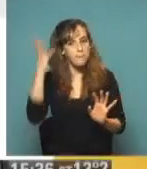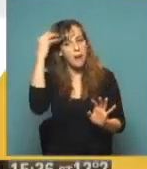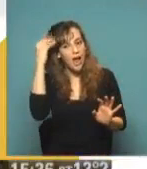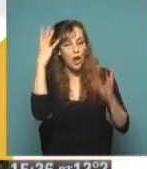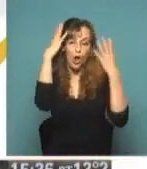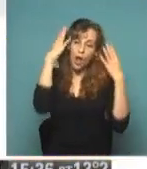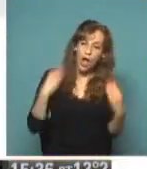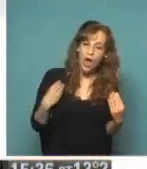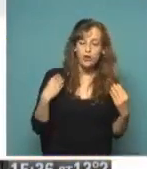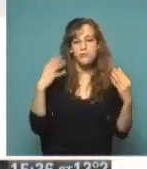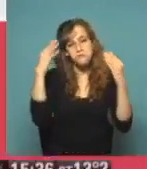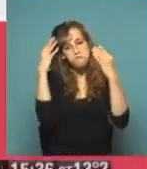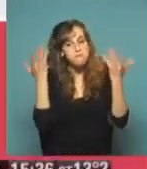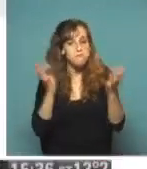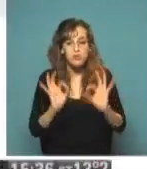¿Y la otra?